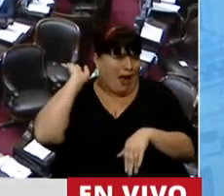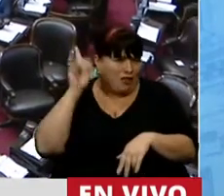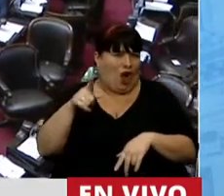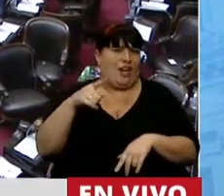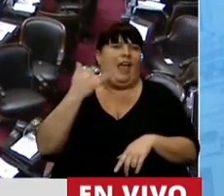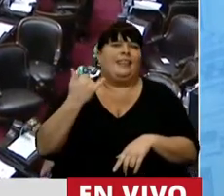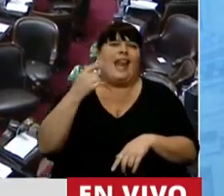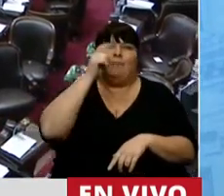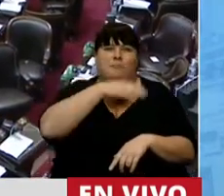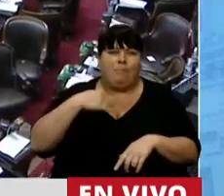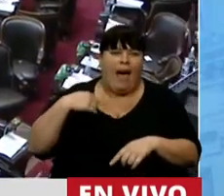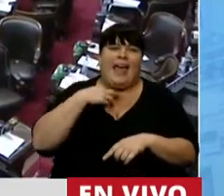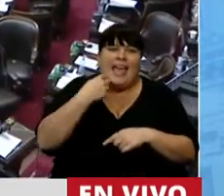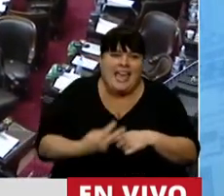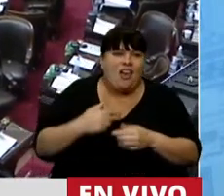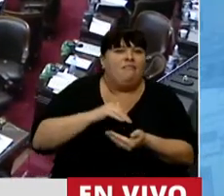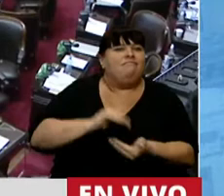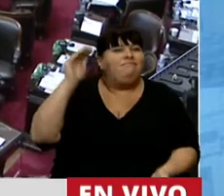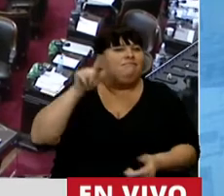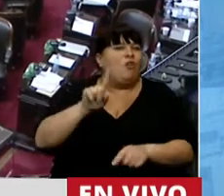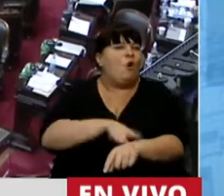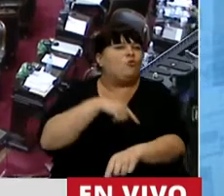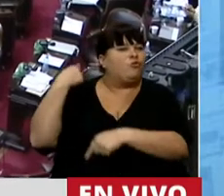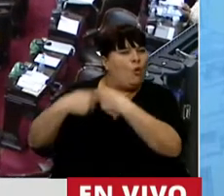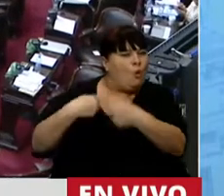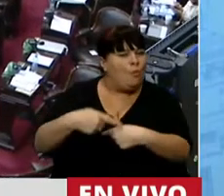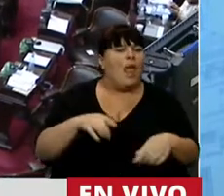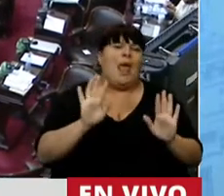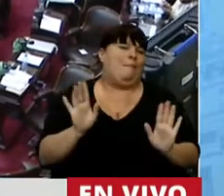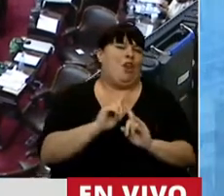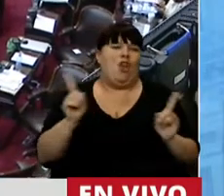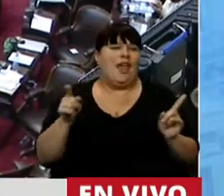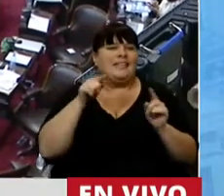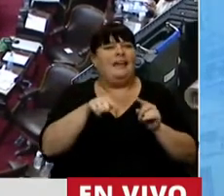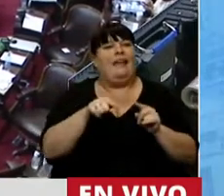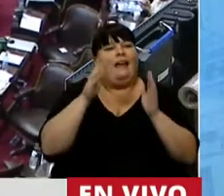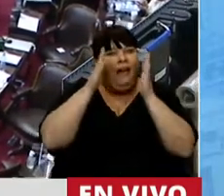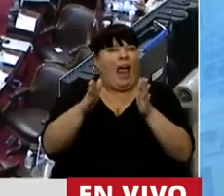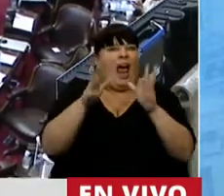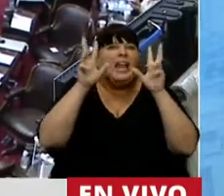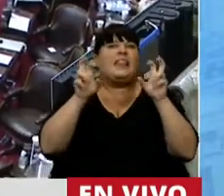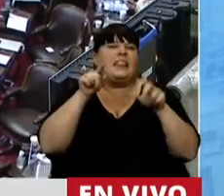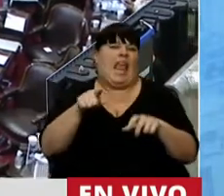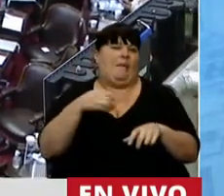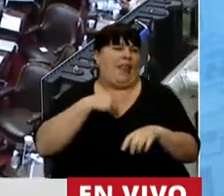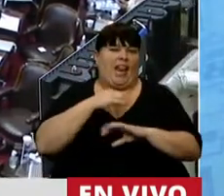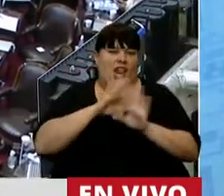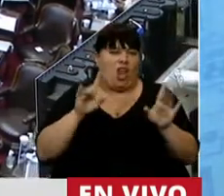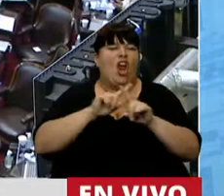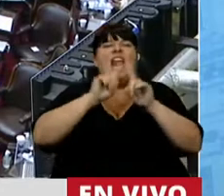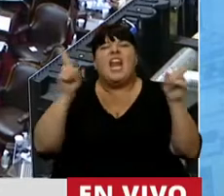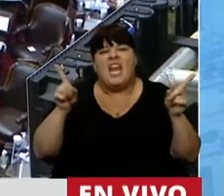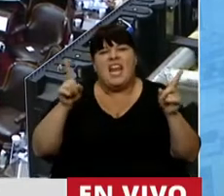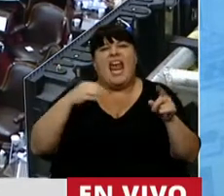muchos somos hijos, muchos fuimos criados en esa tradición, pero no pongamos ninguna centralidad allí, ni siquiera en